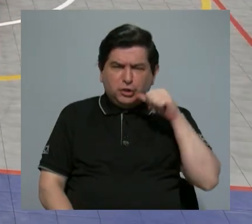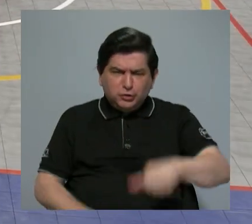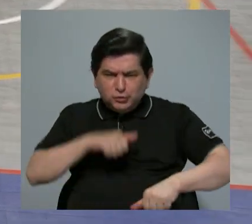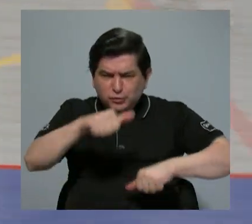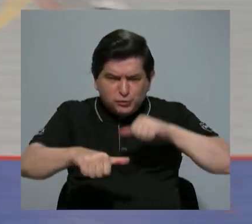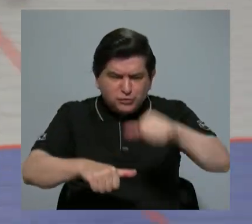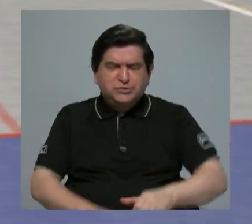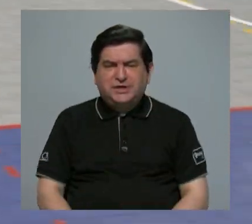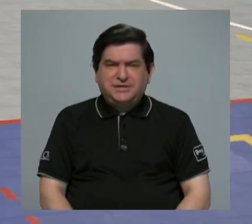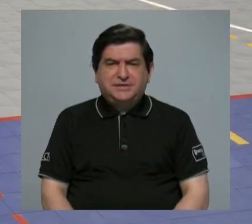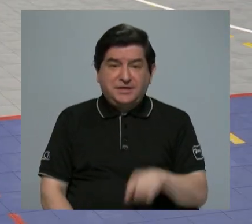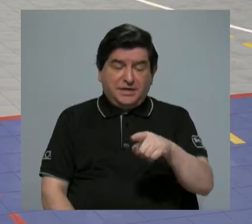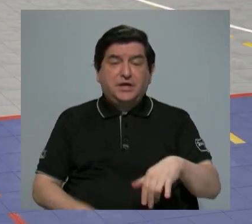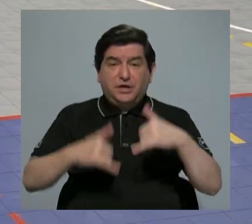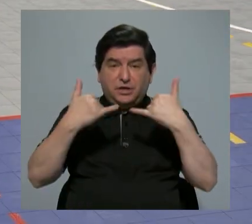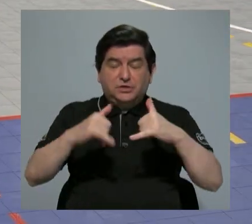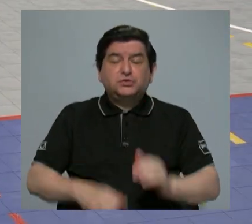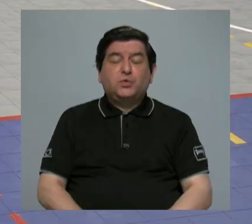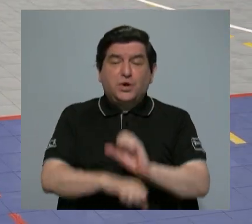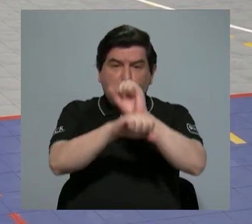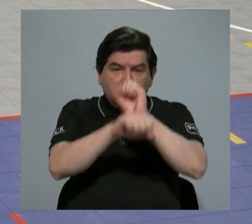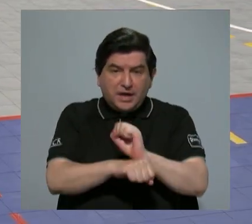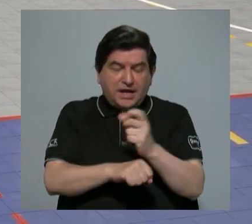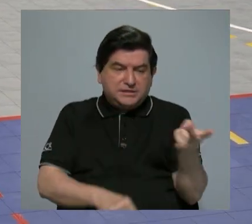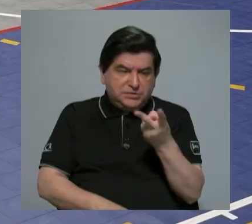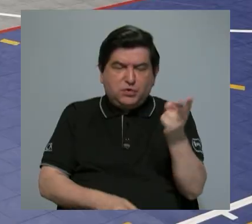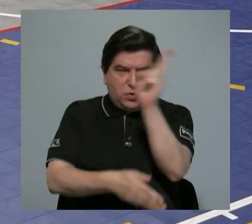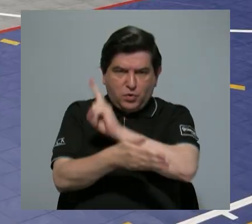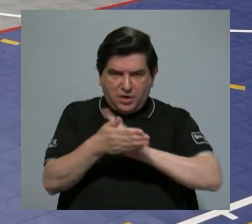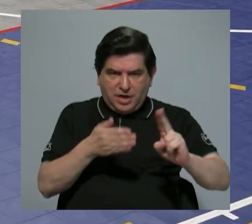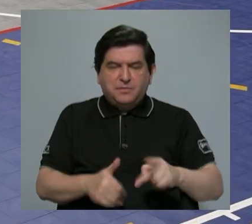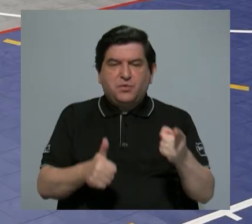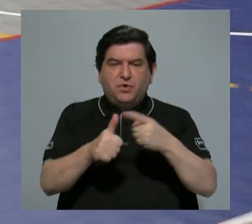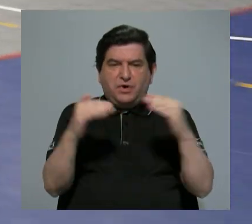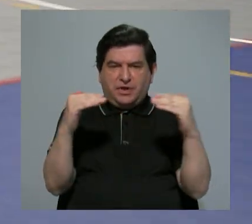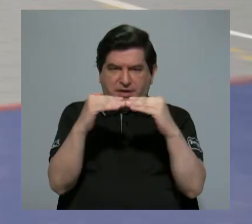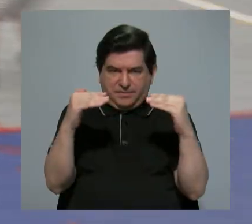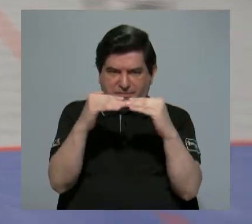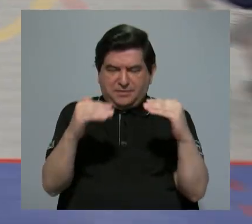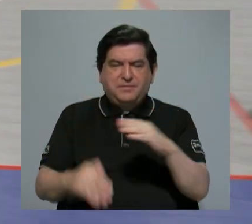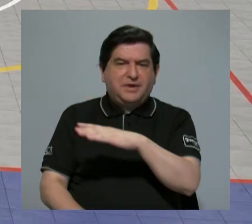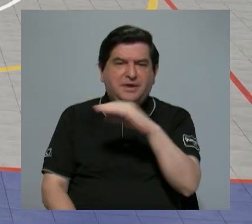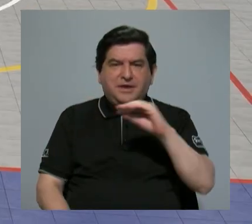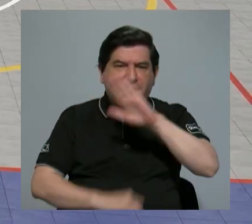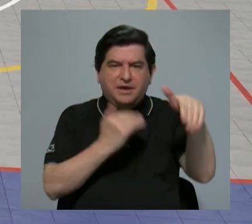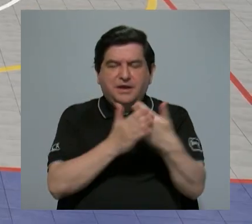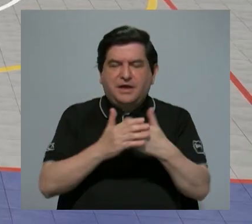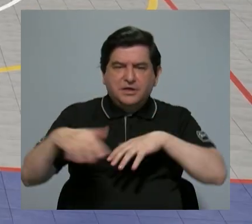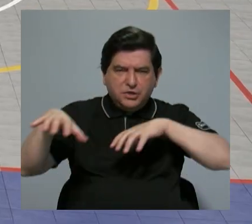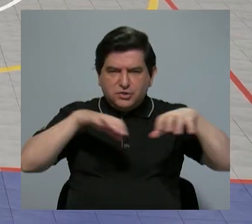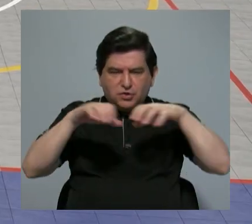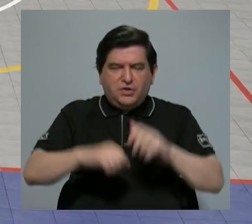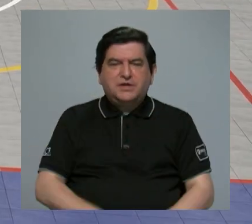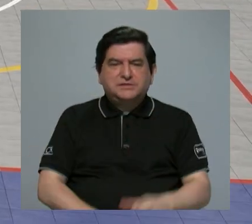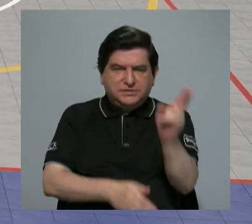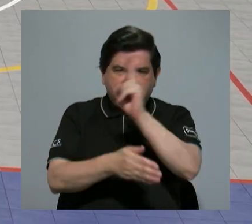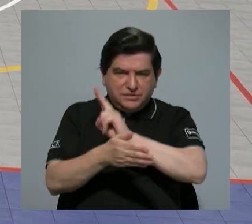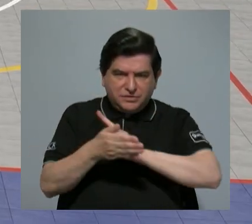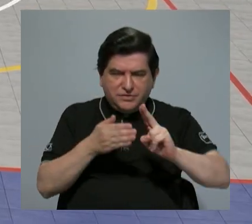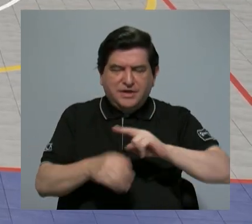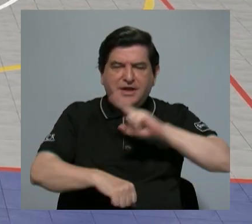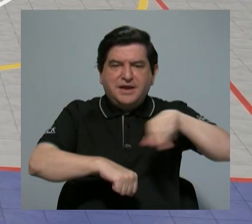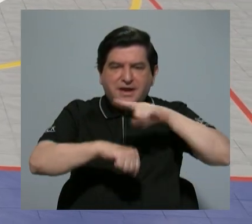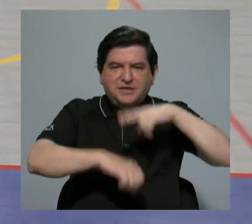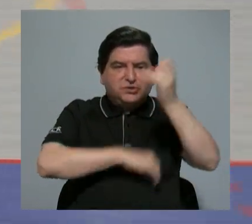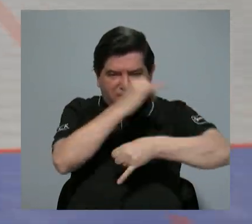aguerrida, clásico universitario entre ambas universidades, tanto a nivel de primera edición y todos los eventos universitarios que hayan a nivel